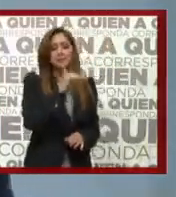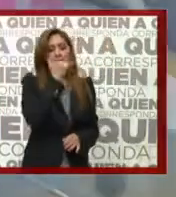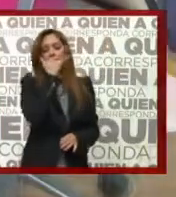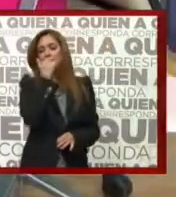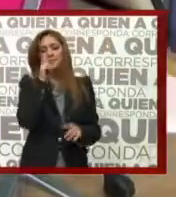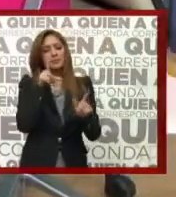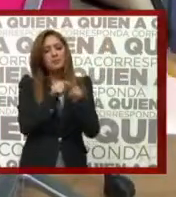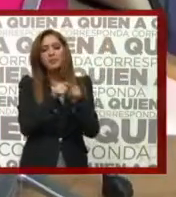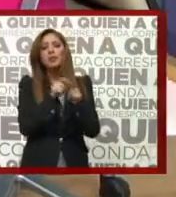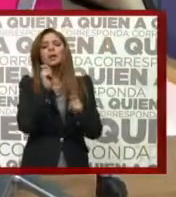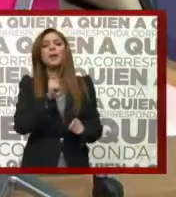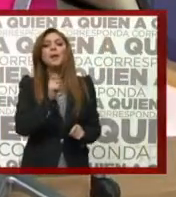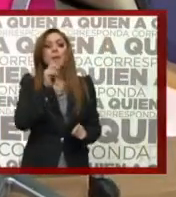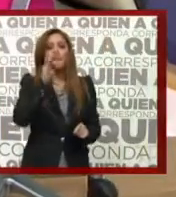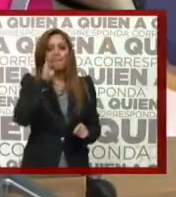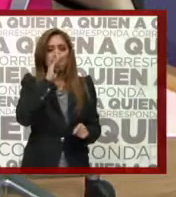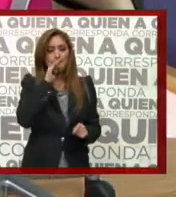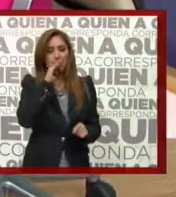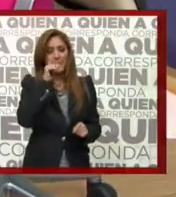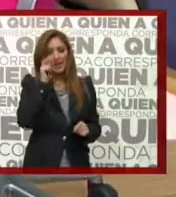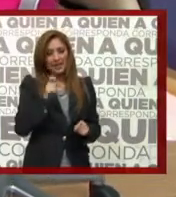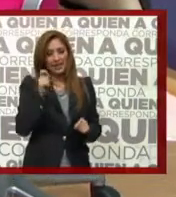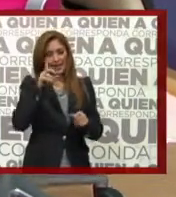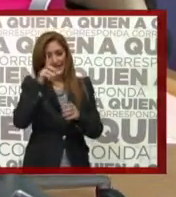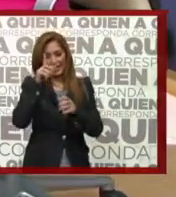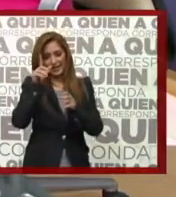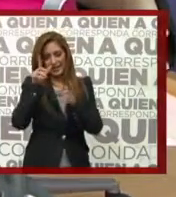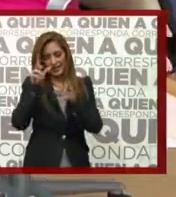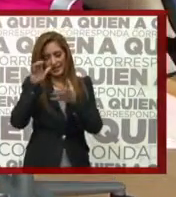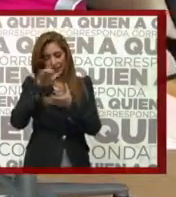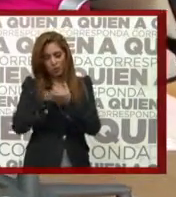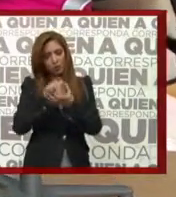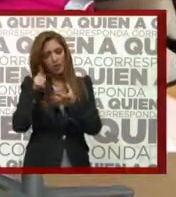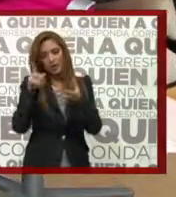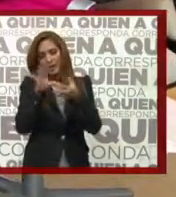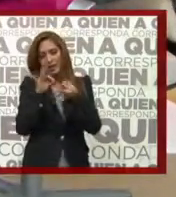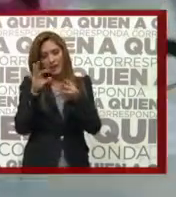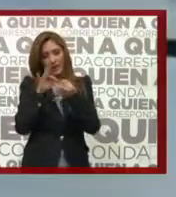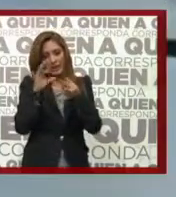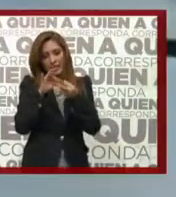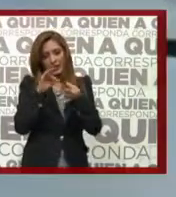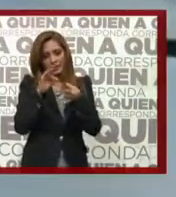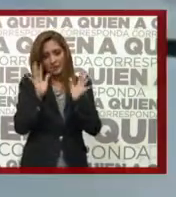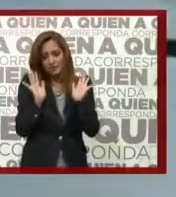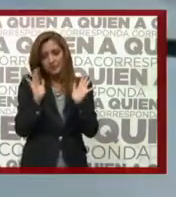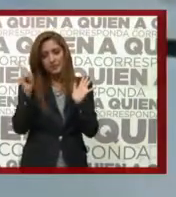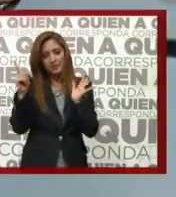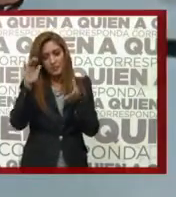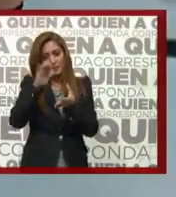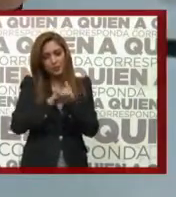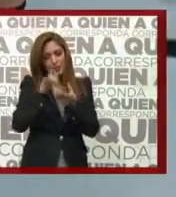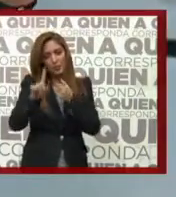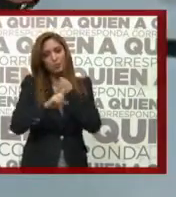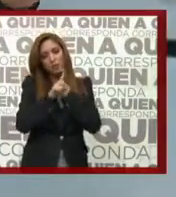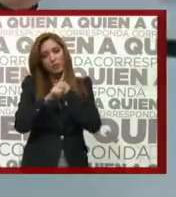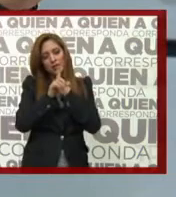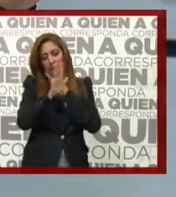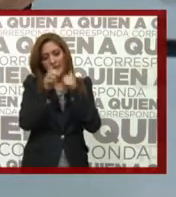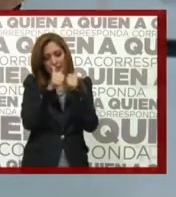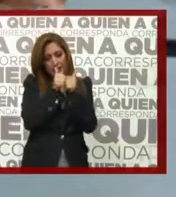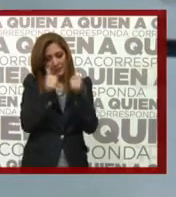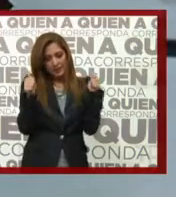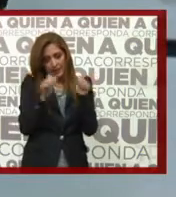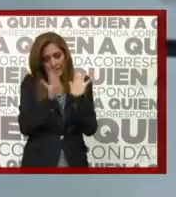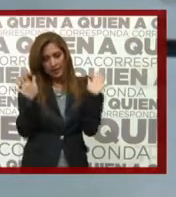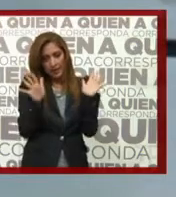de esto. Una madre que tiene una separación con un marido, las razones son X. En matrimonio las broncas son de ellos, se van a separar, no hay de